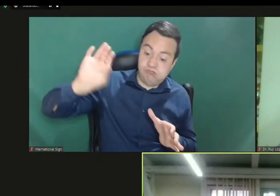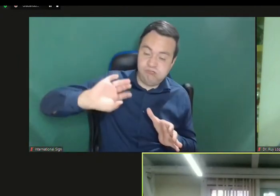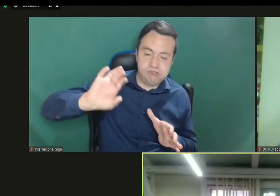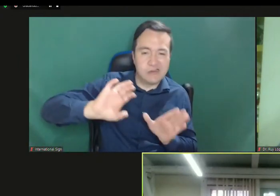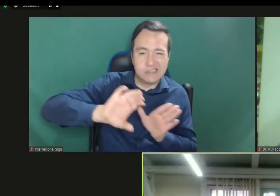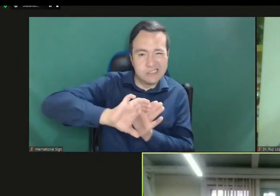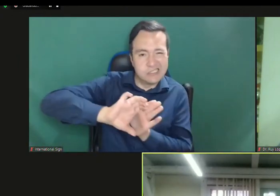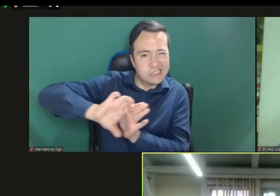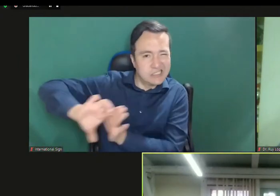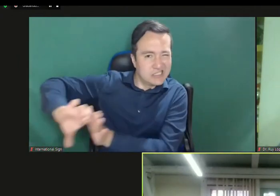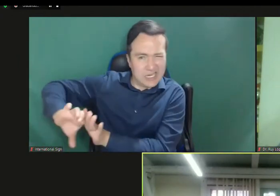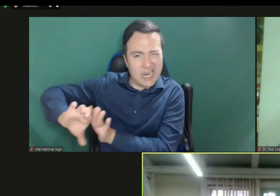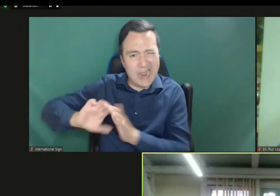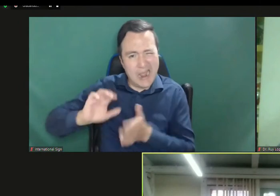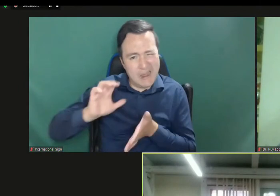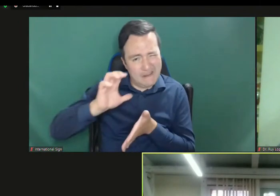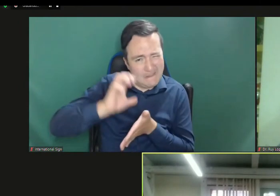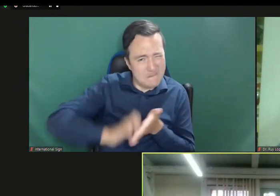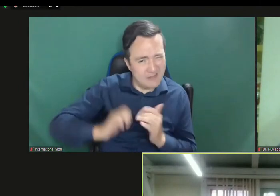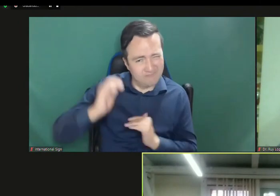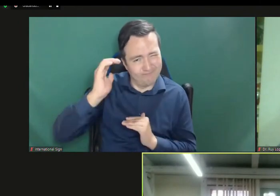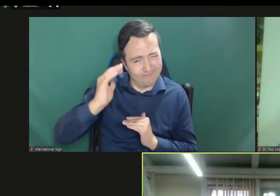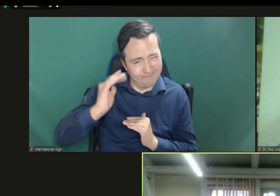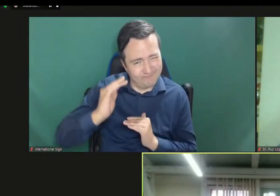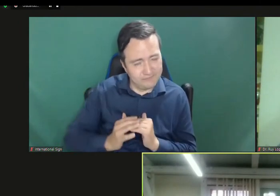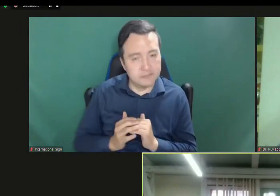hipertensión se ha preparado una